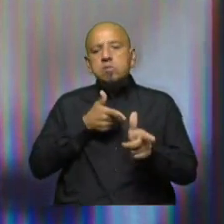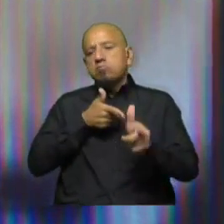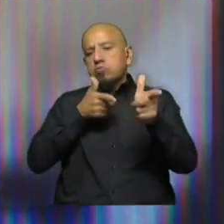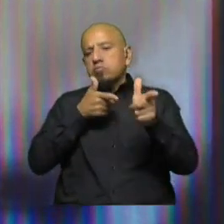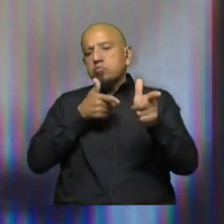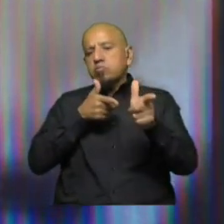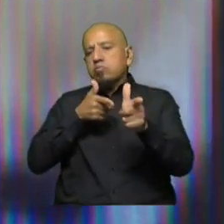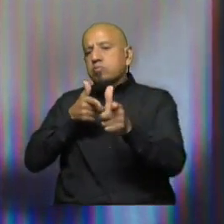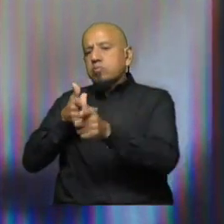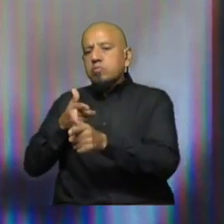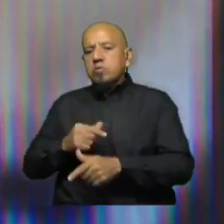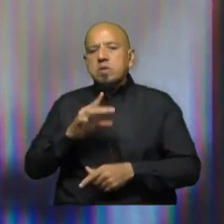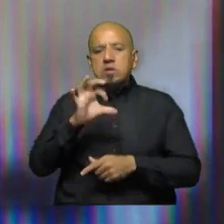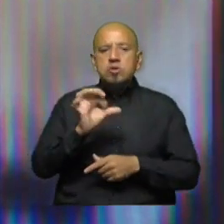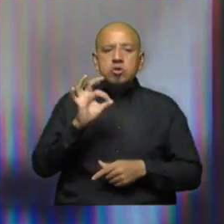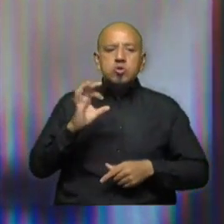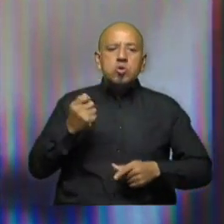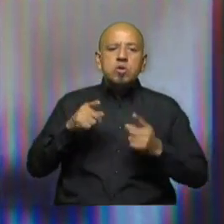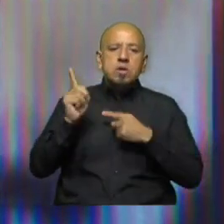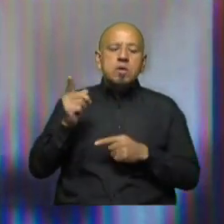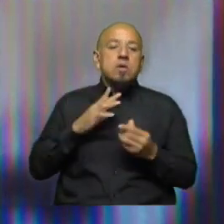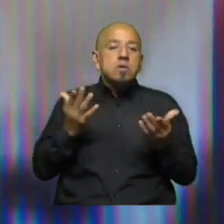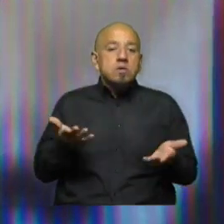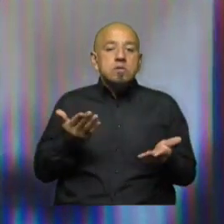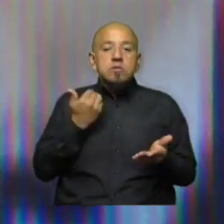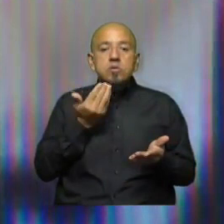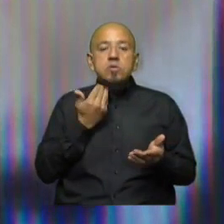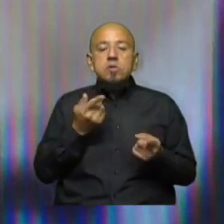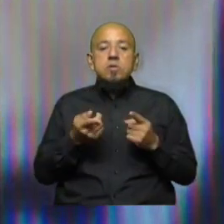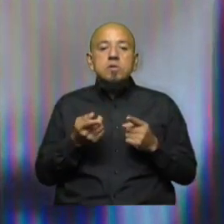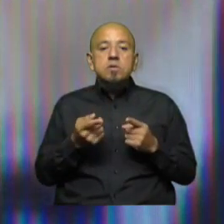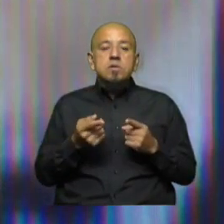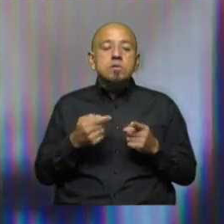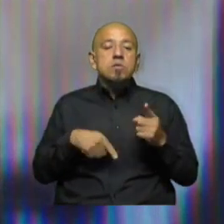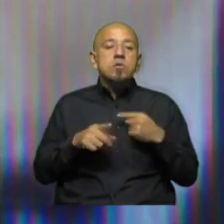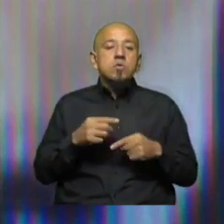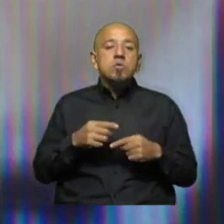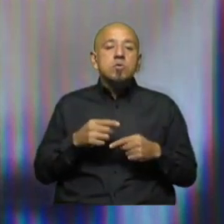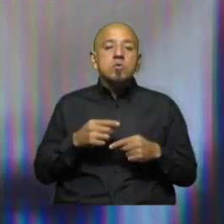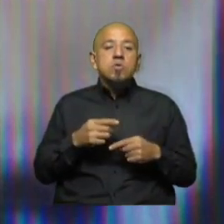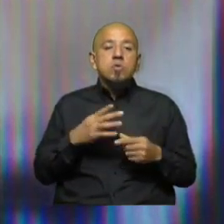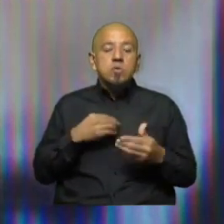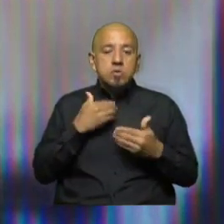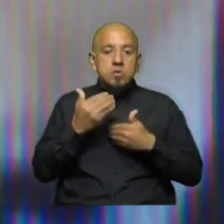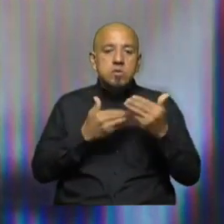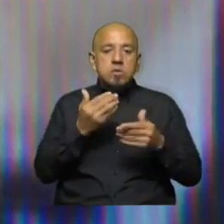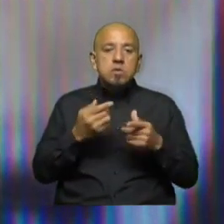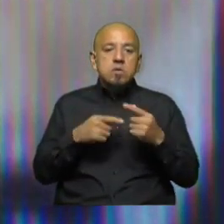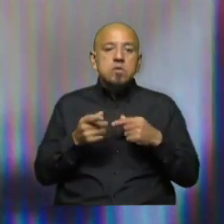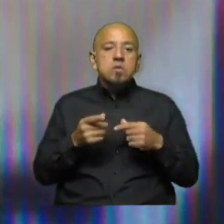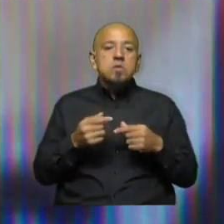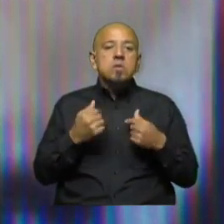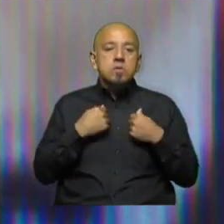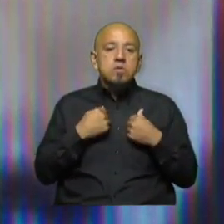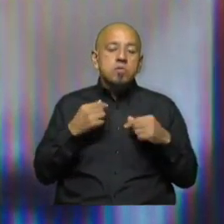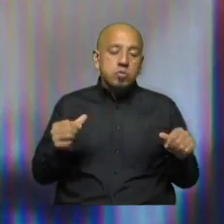eso probablemente signifique que muy poca gente sepa eso, o que muy poca gente se haya detenido a ver cómo fue ese proceso. Entonces, eso fue lo que nos motivó,